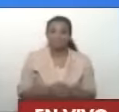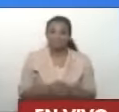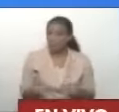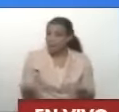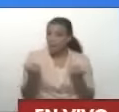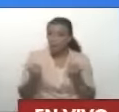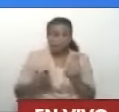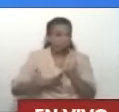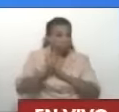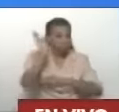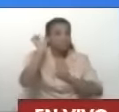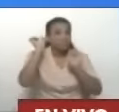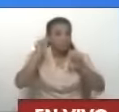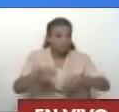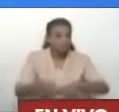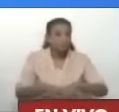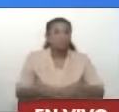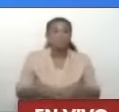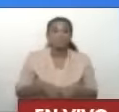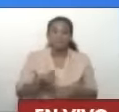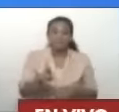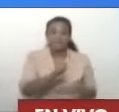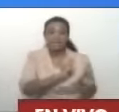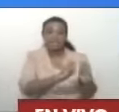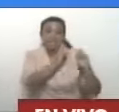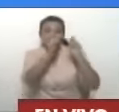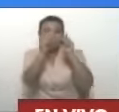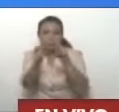Vamos para adelante. Así que ahí asume